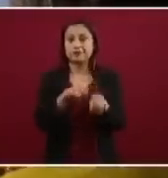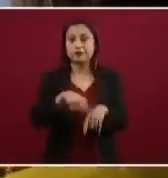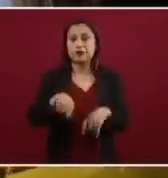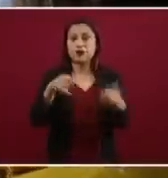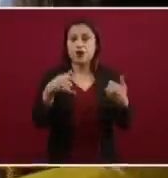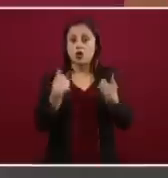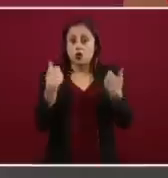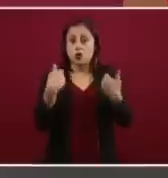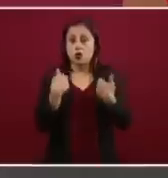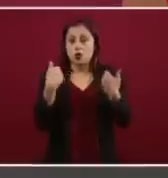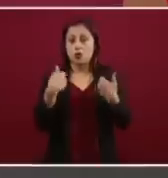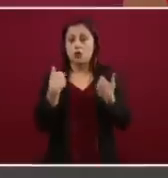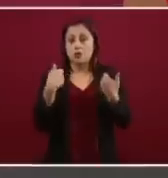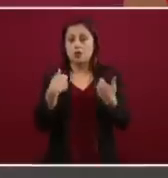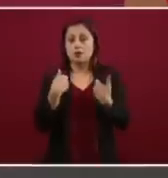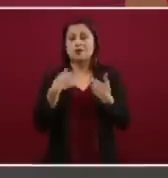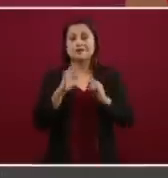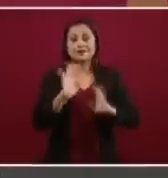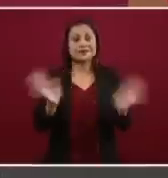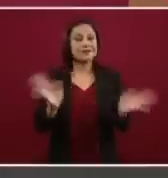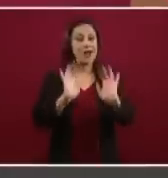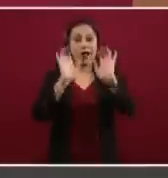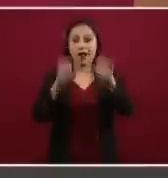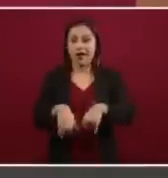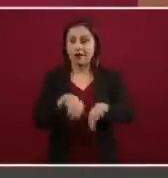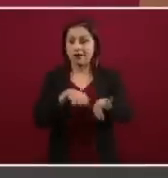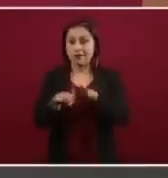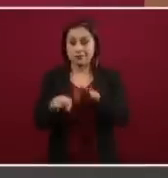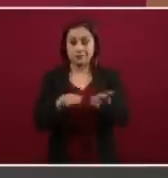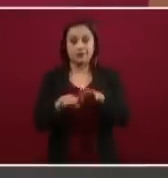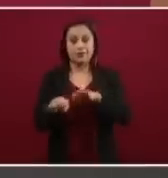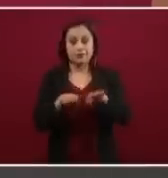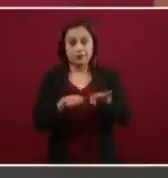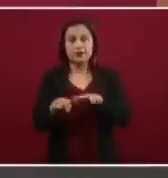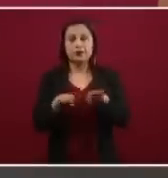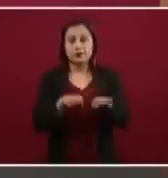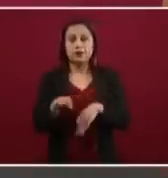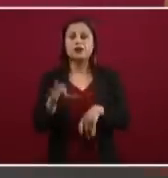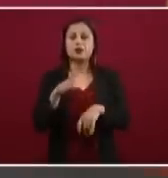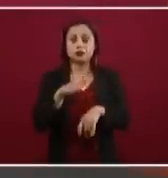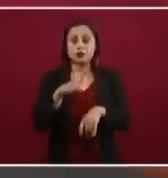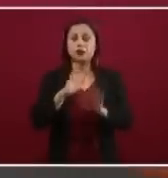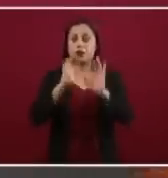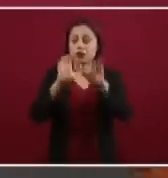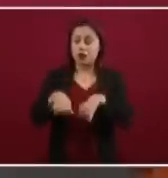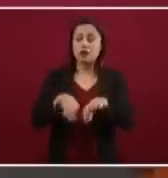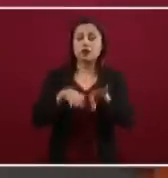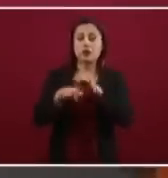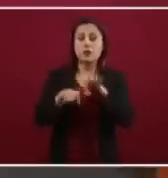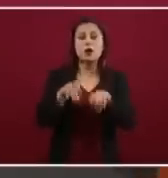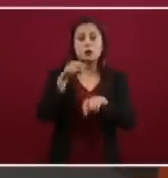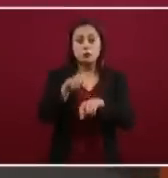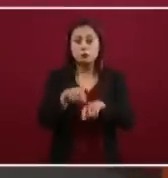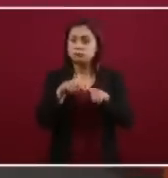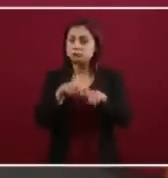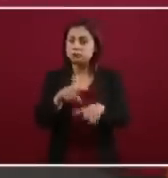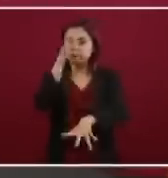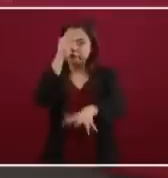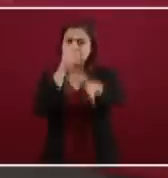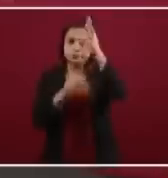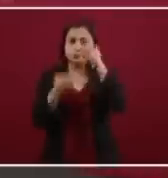que son contratados, que tienen trabajo de aprendices, 900